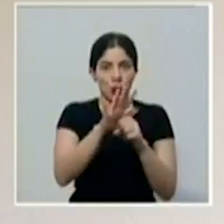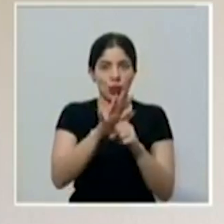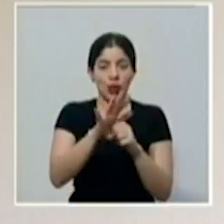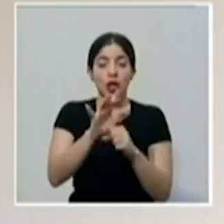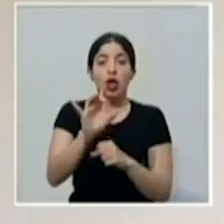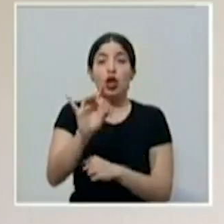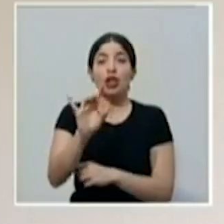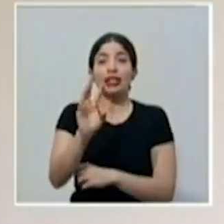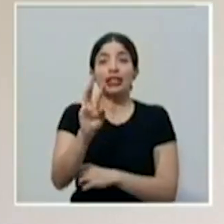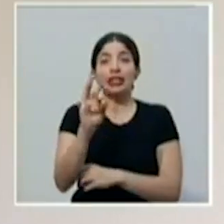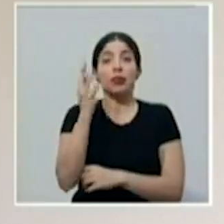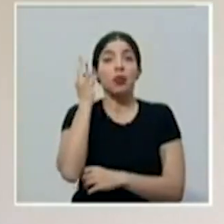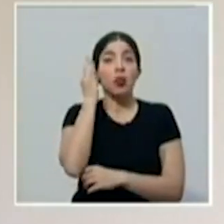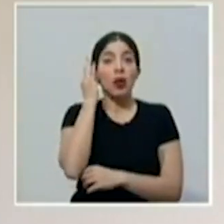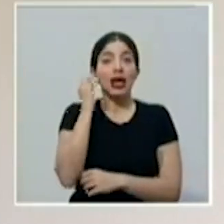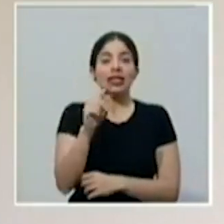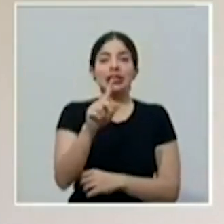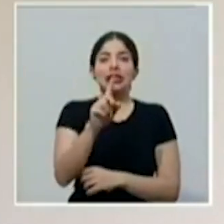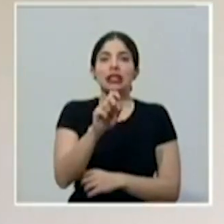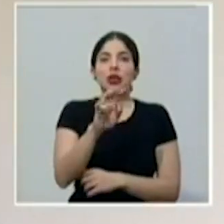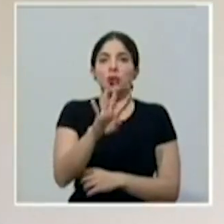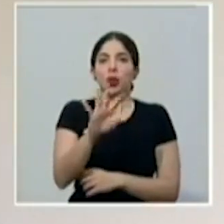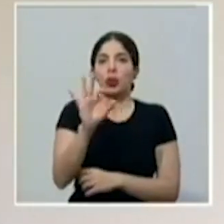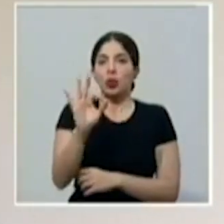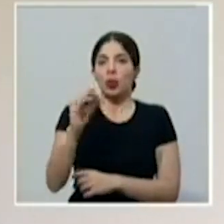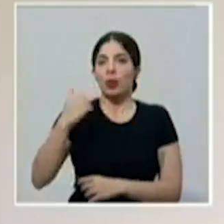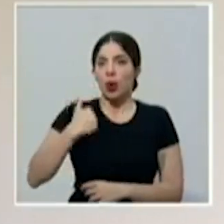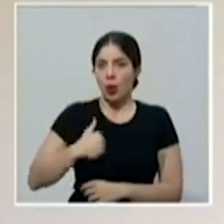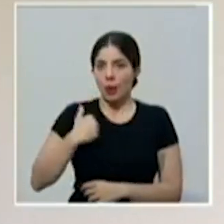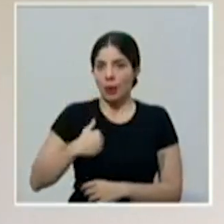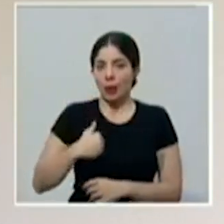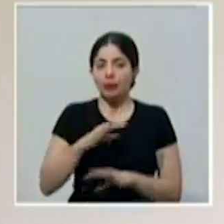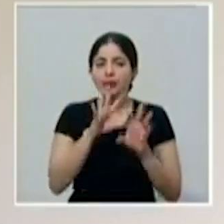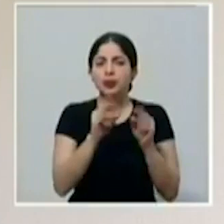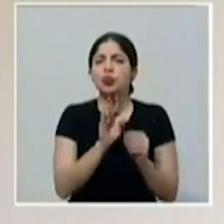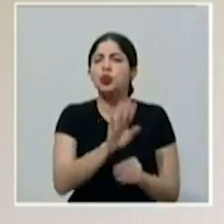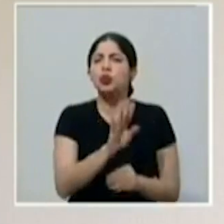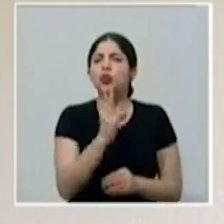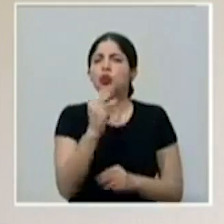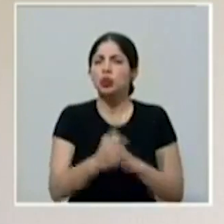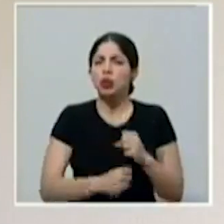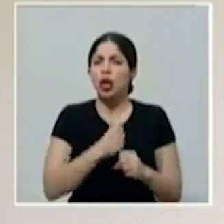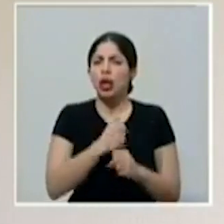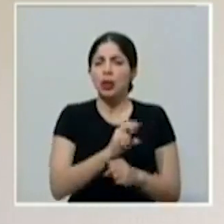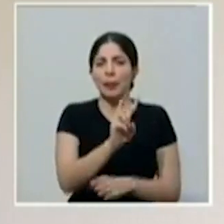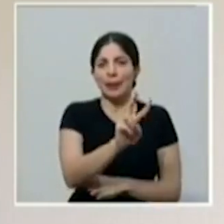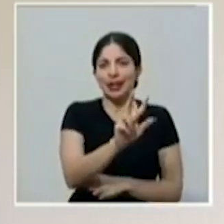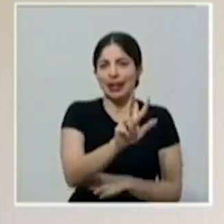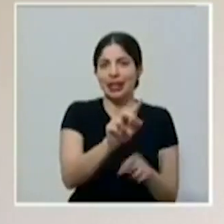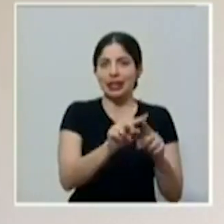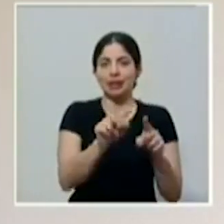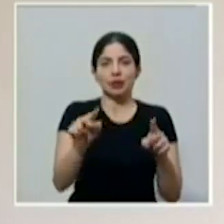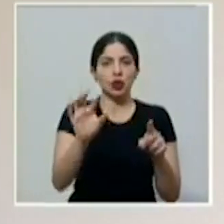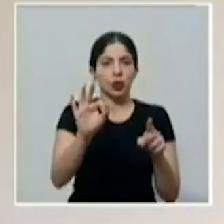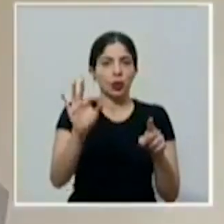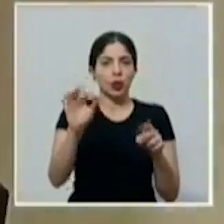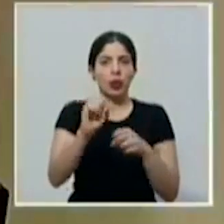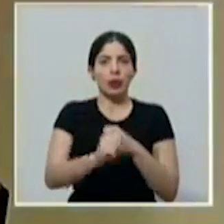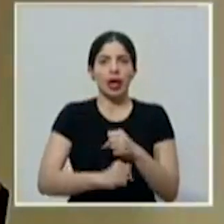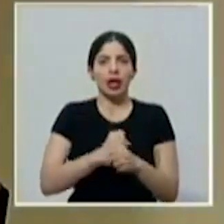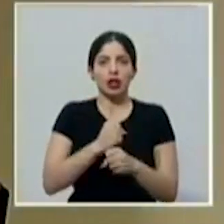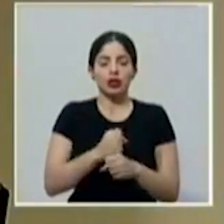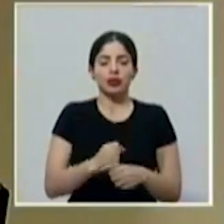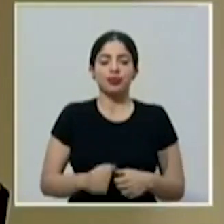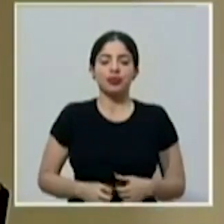86 mujeres y 149 hombres, con un rango de edad que va de los 23 a los 99 años.